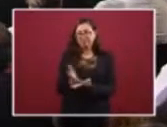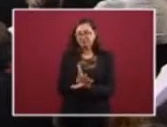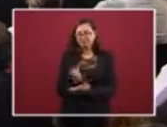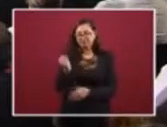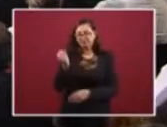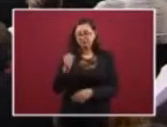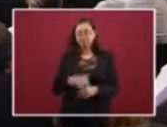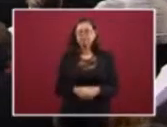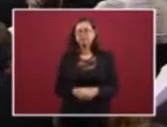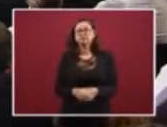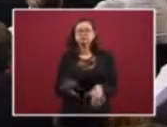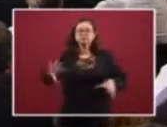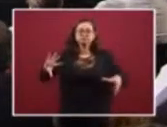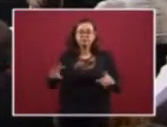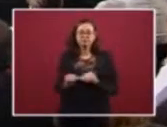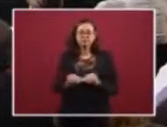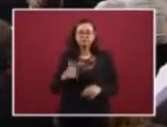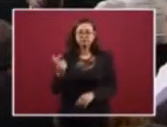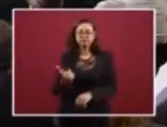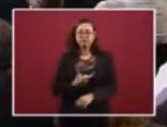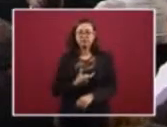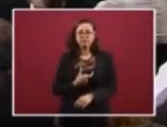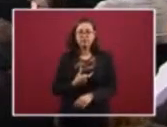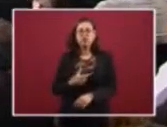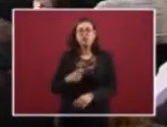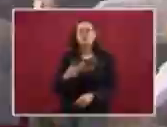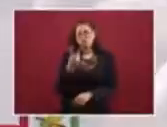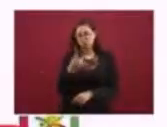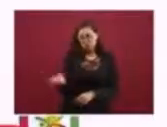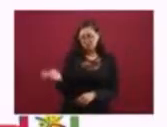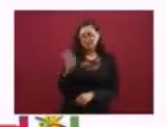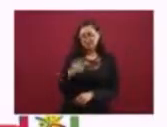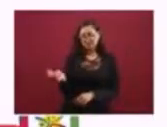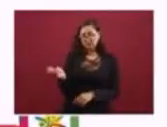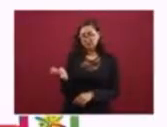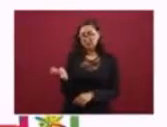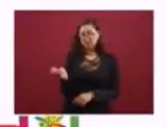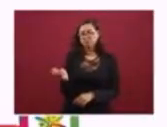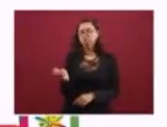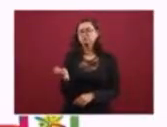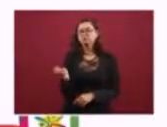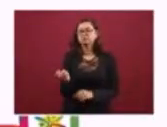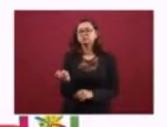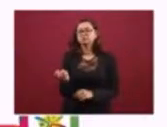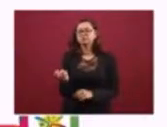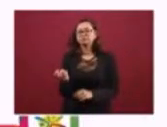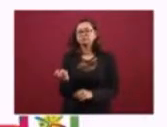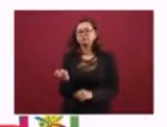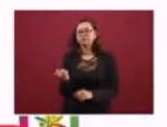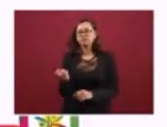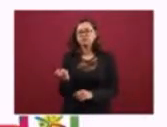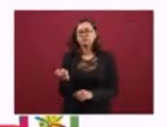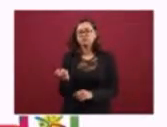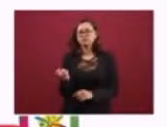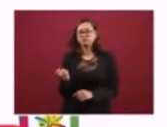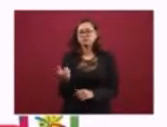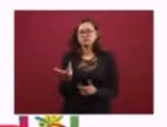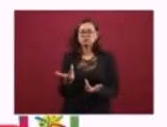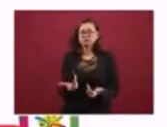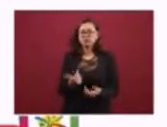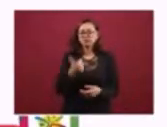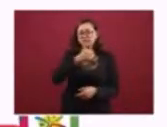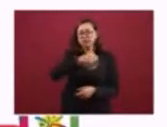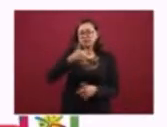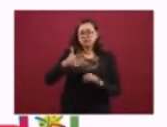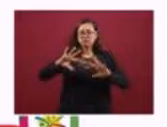total de medallistas son 200 es la suma de quienes fueron multimedallistas y los meses por presea